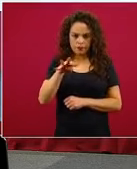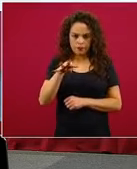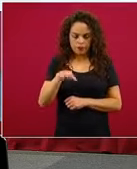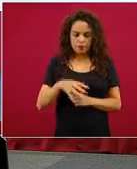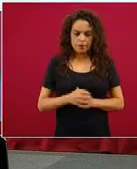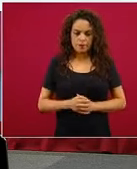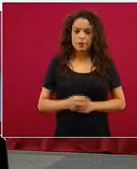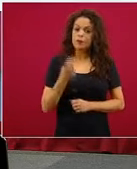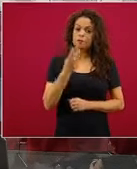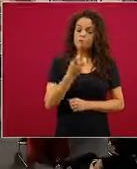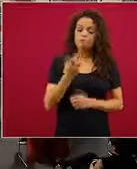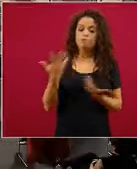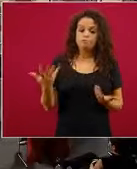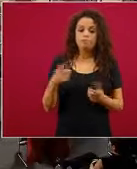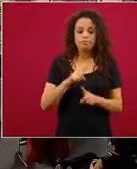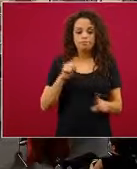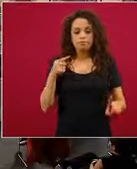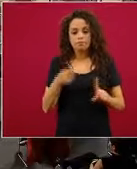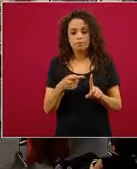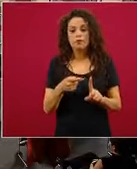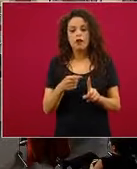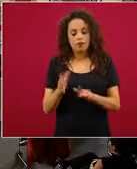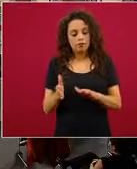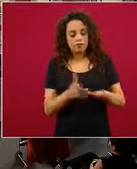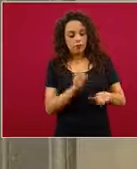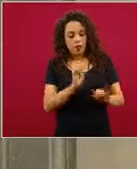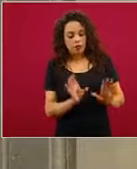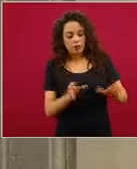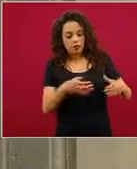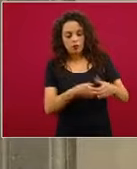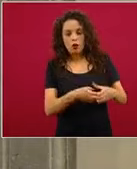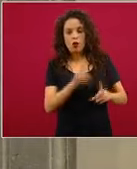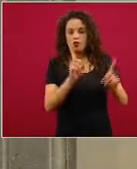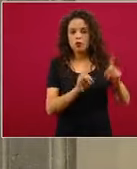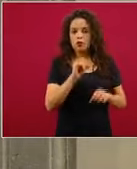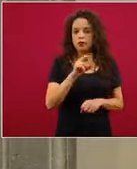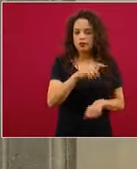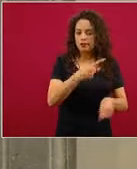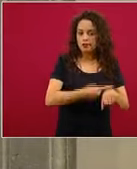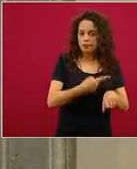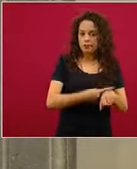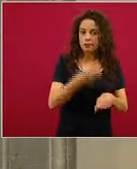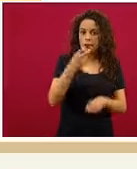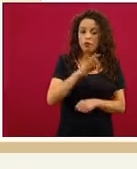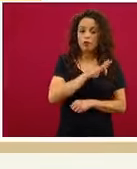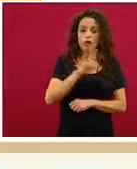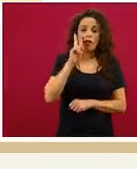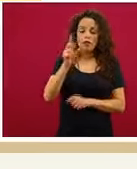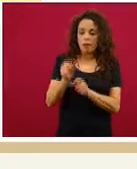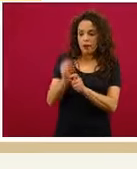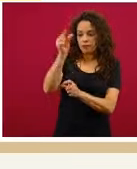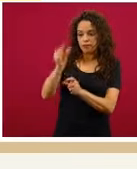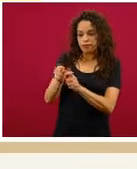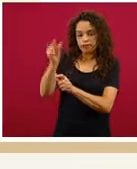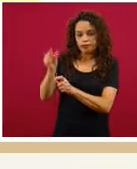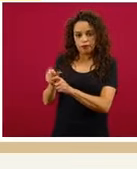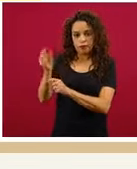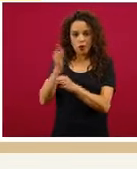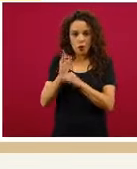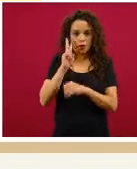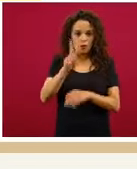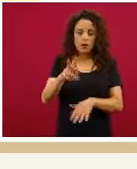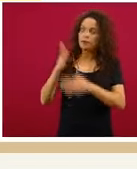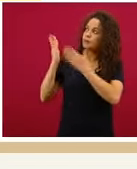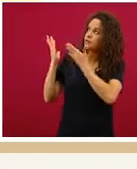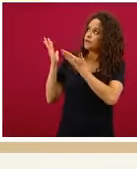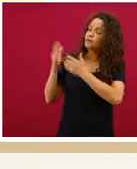COVID-19 y por lo mismo fueron clasificadas como casos sospechosos, por eso están representadas en estas barras, que cuando vemos su